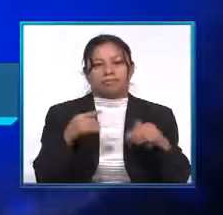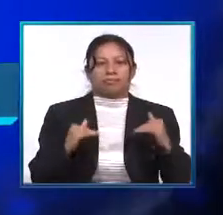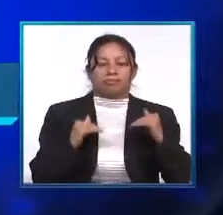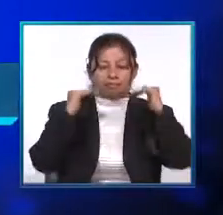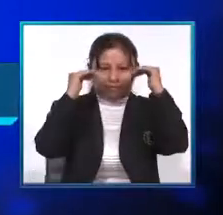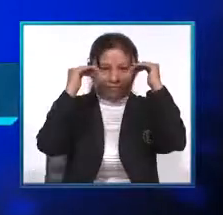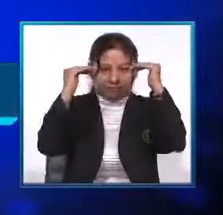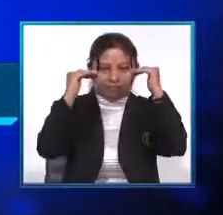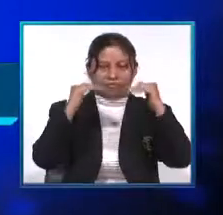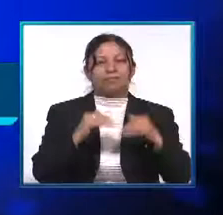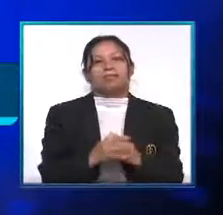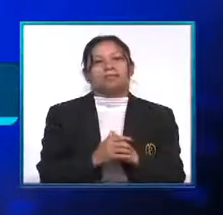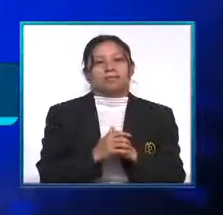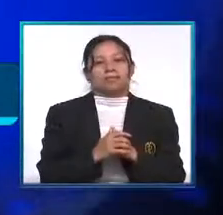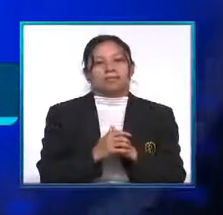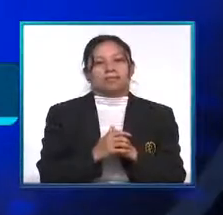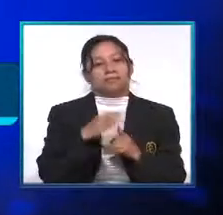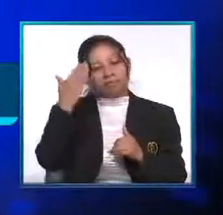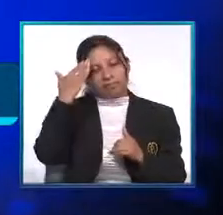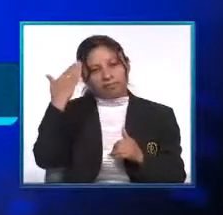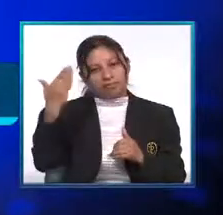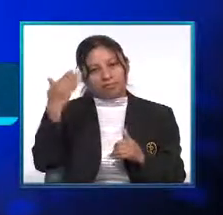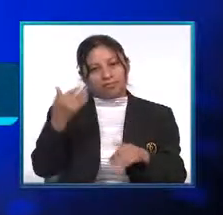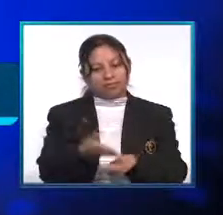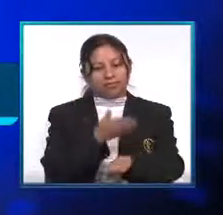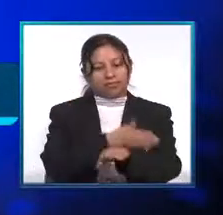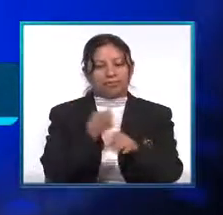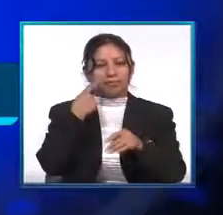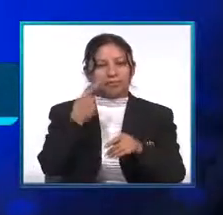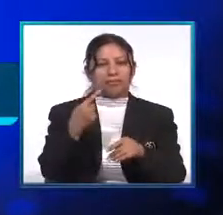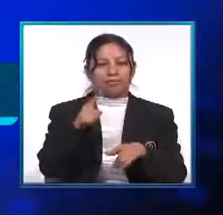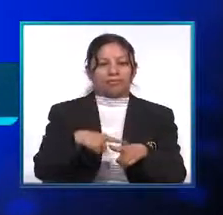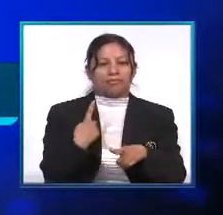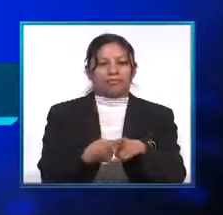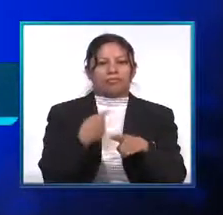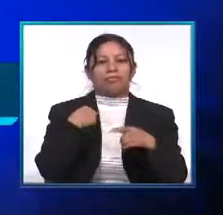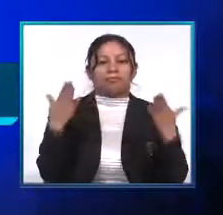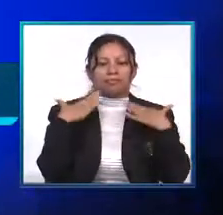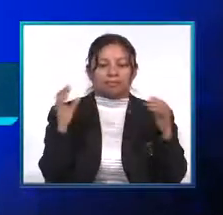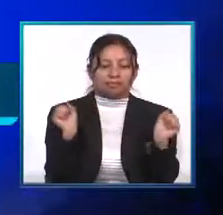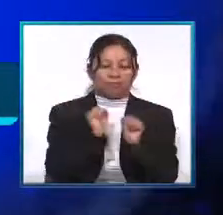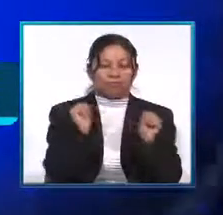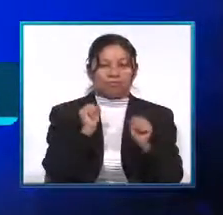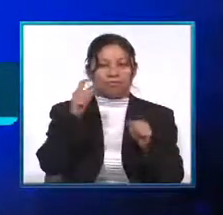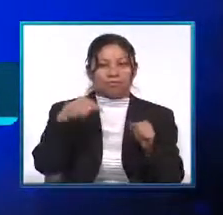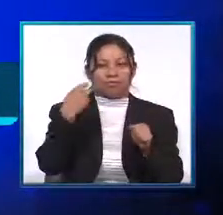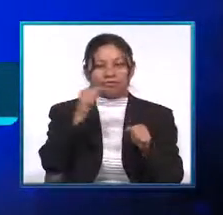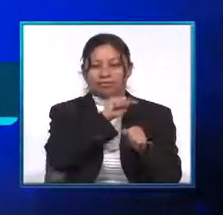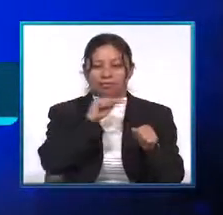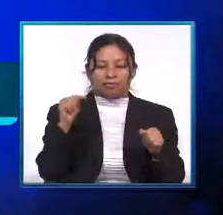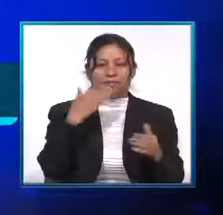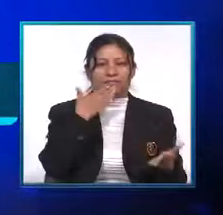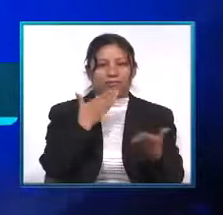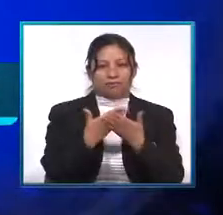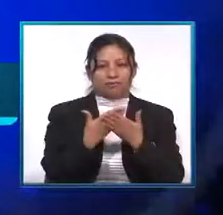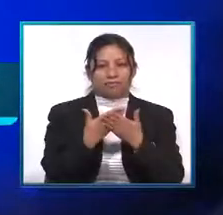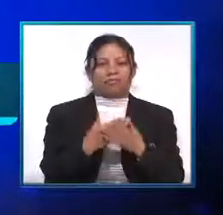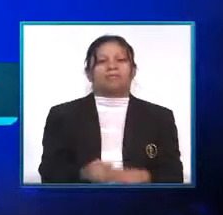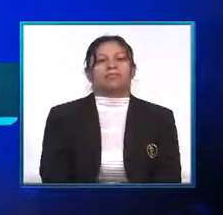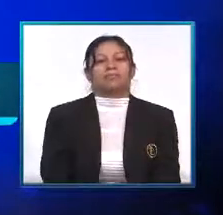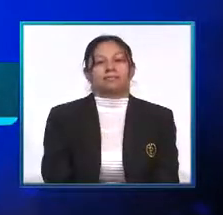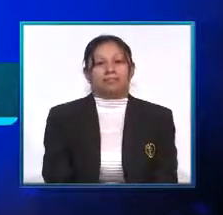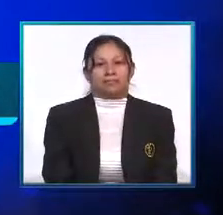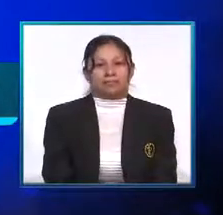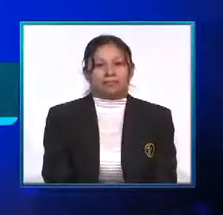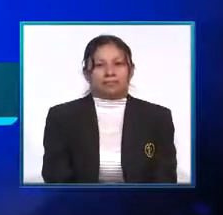este alto organismo de Estado. Nos despedimos, no sin antes presentarle cuál es la situación del clima para la presente semana, gracias al INSIBUME.